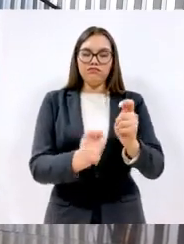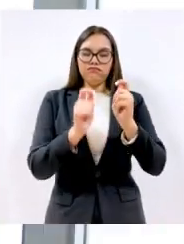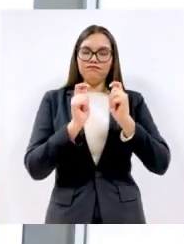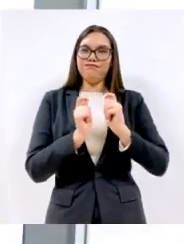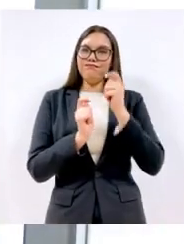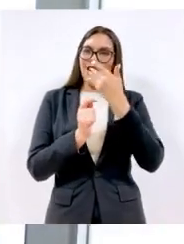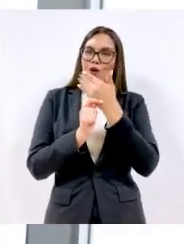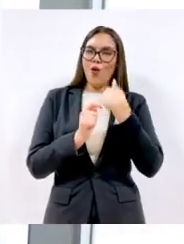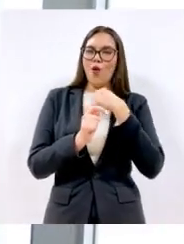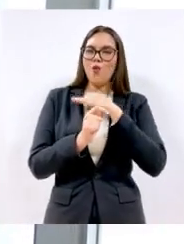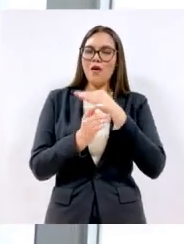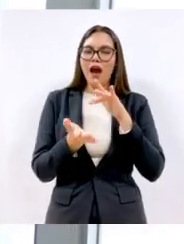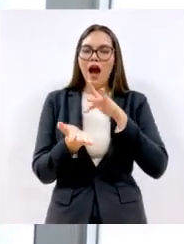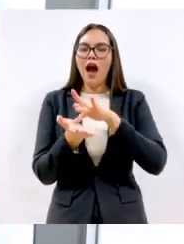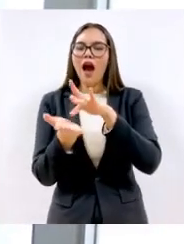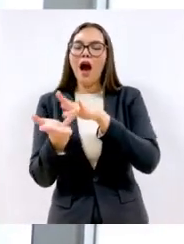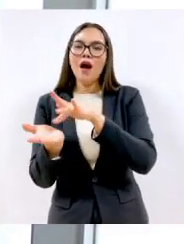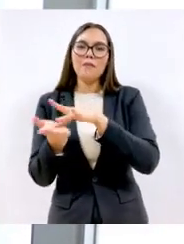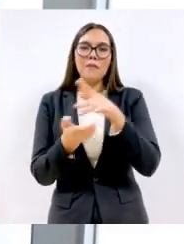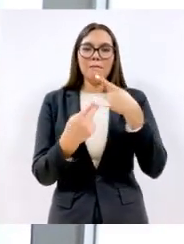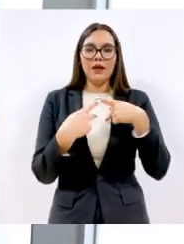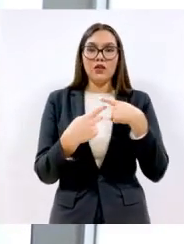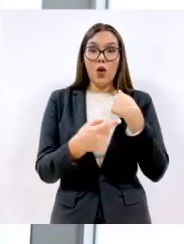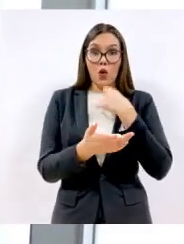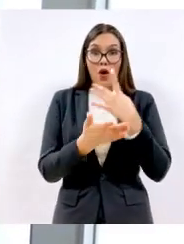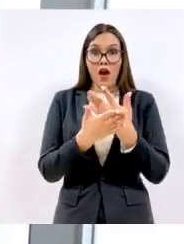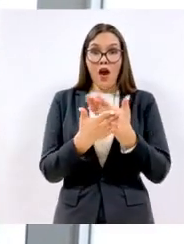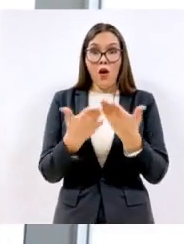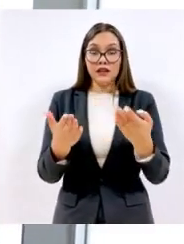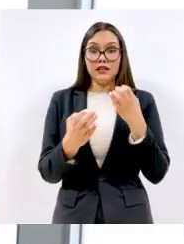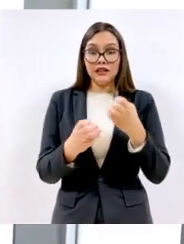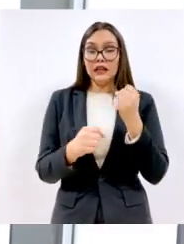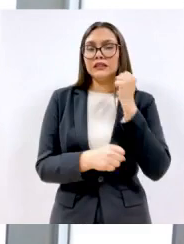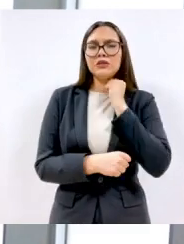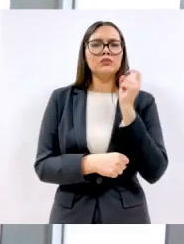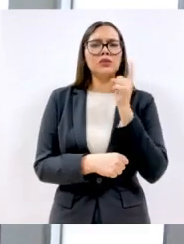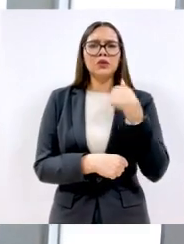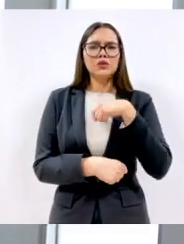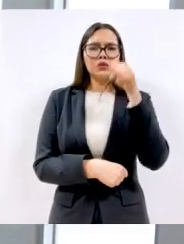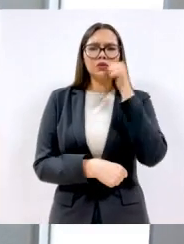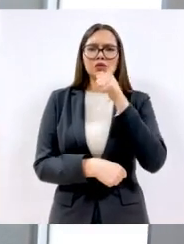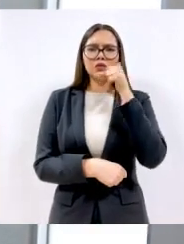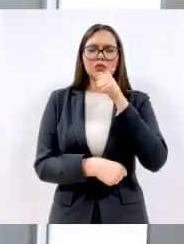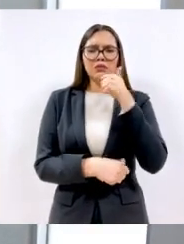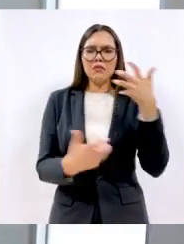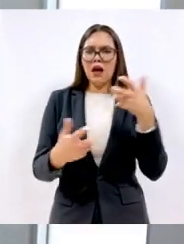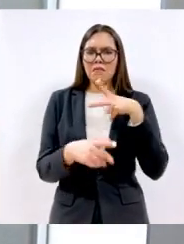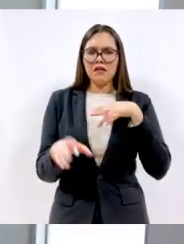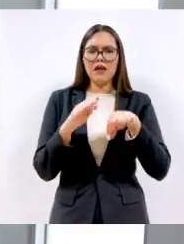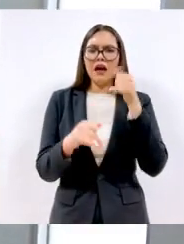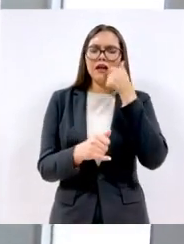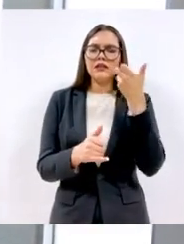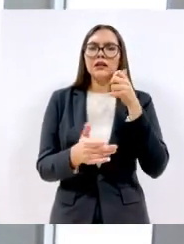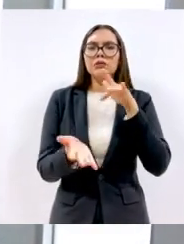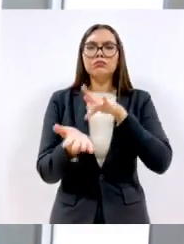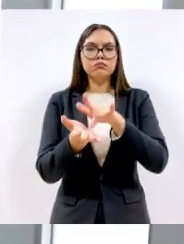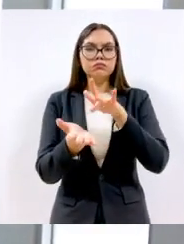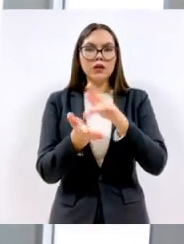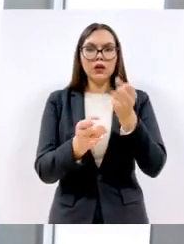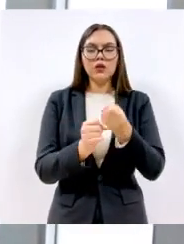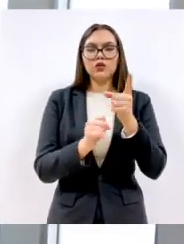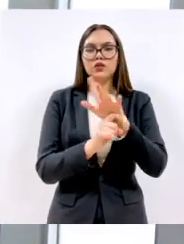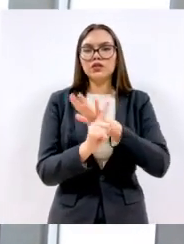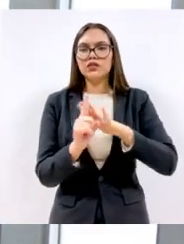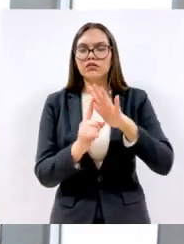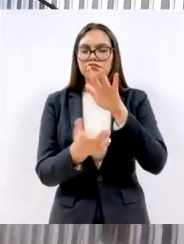oportunidad de hacer algo por la sociedad, no solamente porque estoy en el Senado, sino que siempre lo he hecho como activista social. La